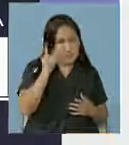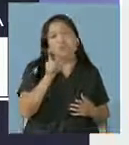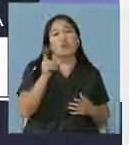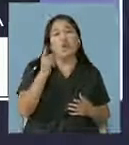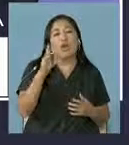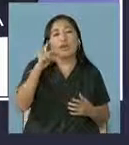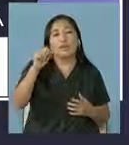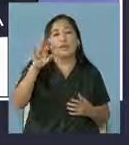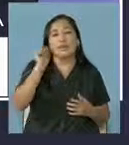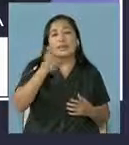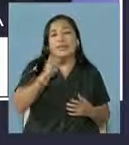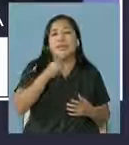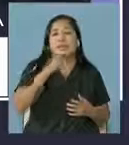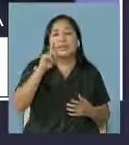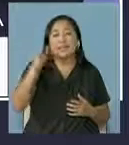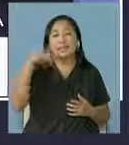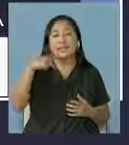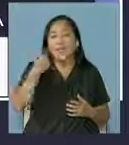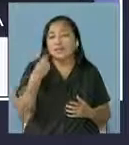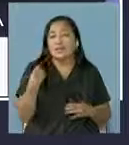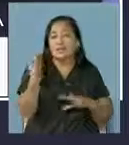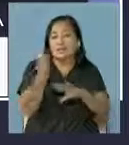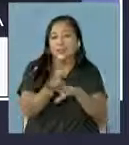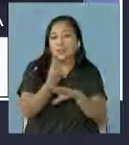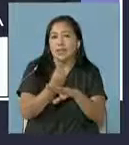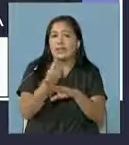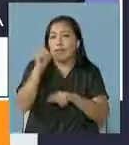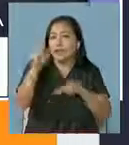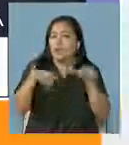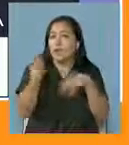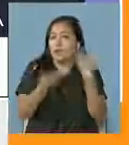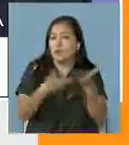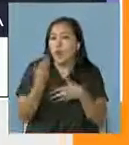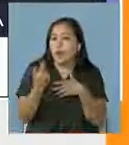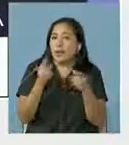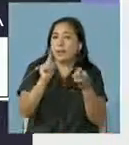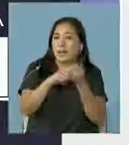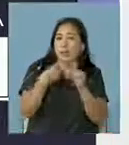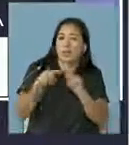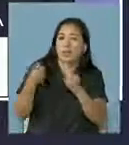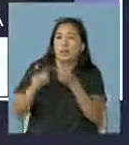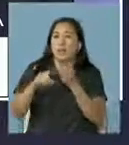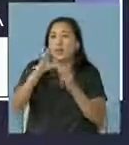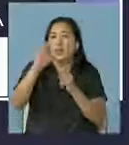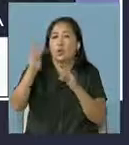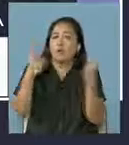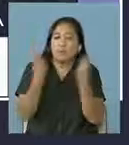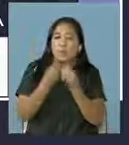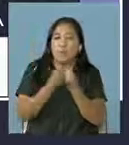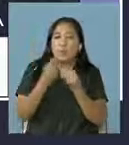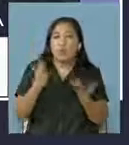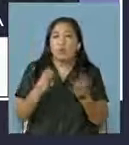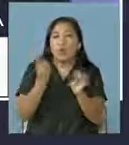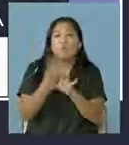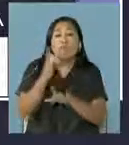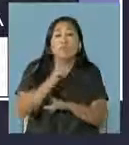bragarnik es al que nos referimos que bueno es representante de jugadores y tiene vínculo con muchos clubes también de la de la